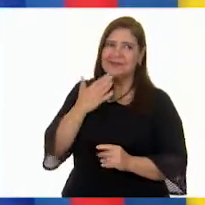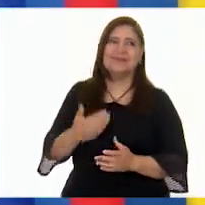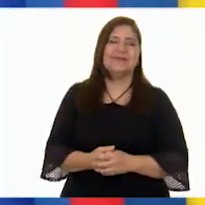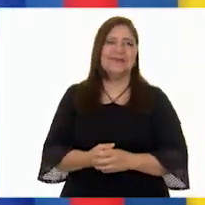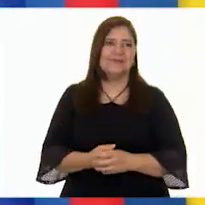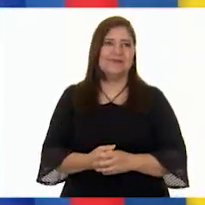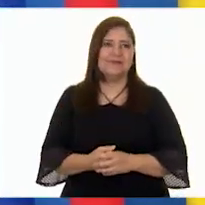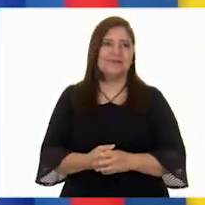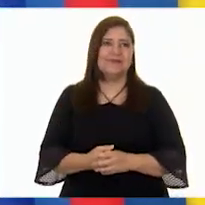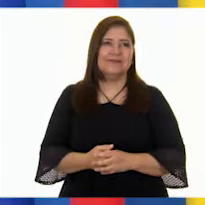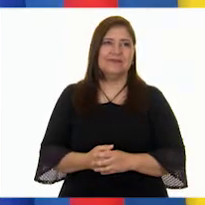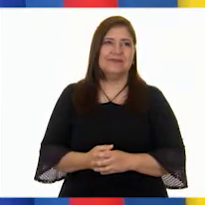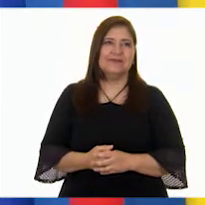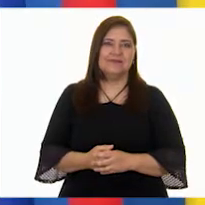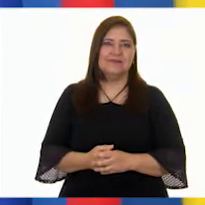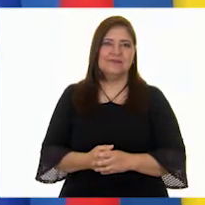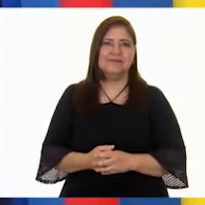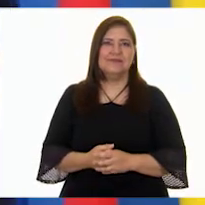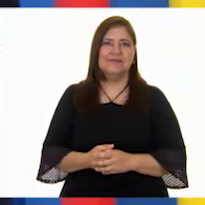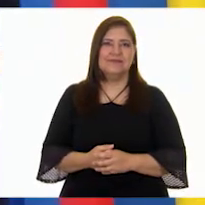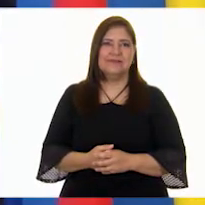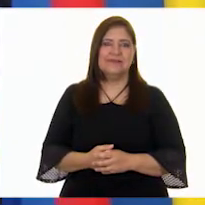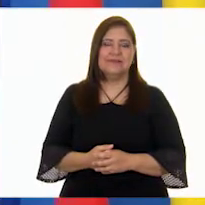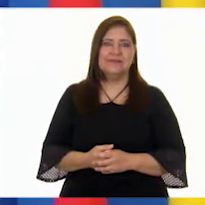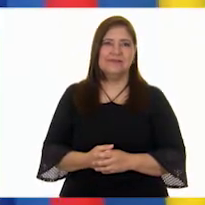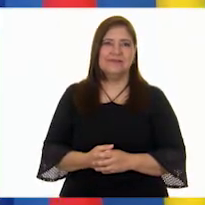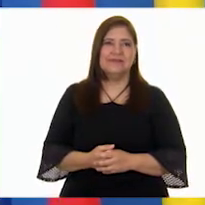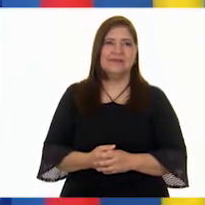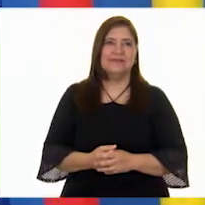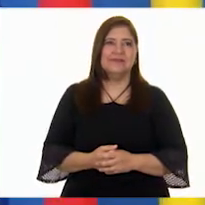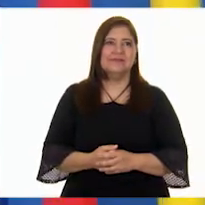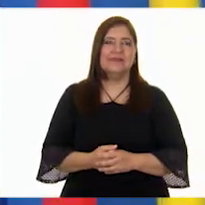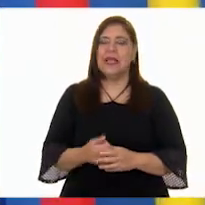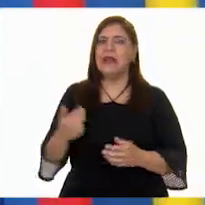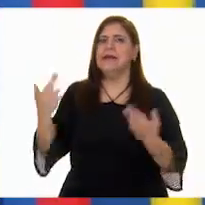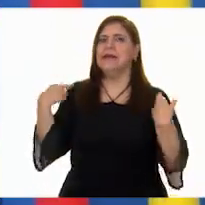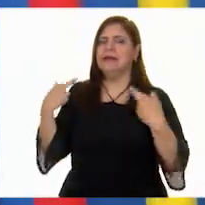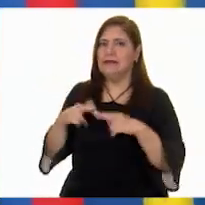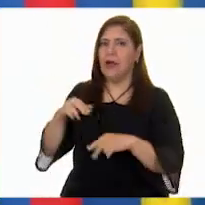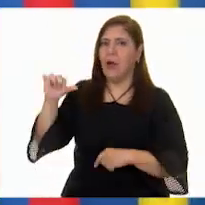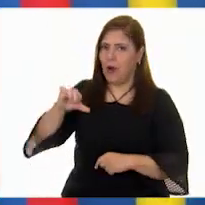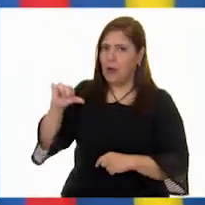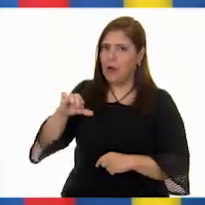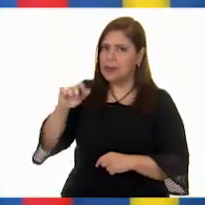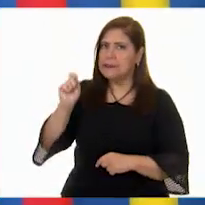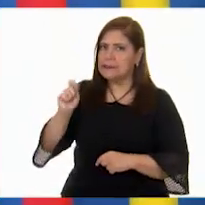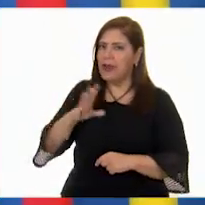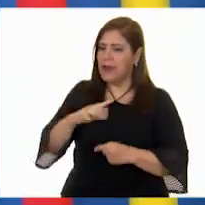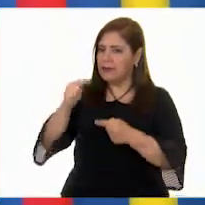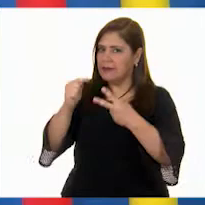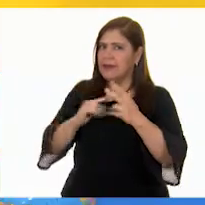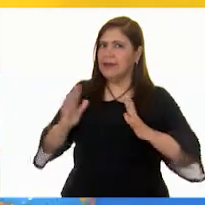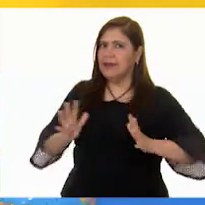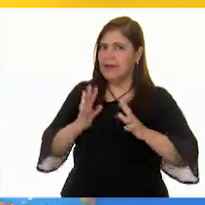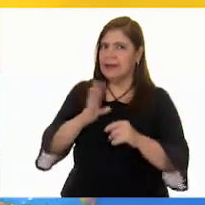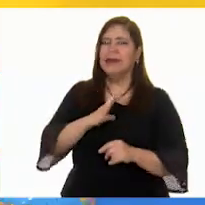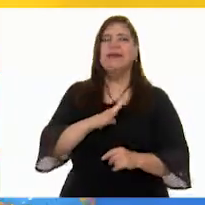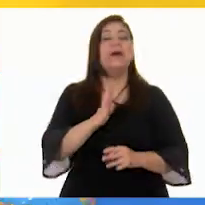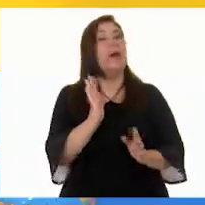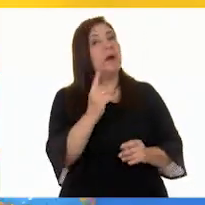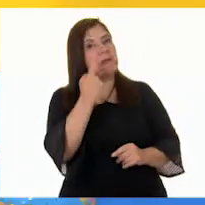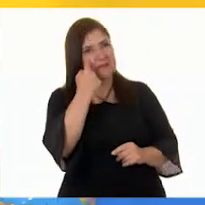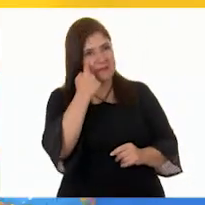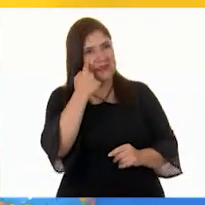voy a... Sí, sí. Y ahí lo guardas. Bien. Muy bien. Maestra, ¿es cierto que el día de hoy tenemos muchas sorpresas? Pues vamos a